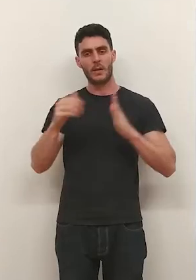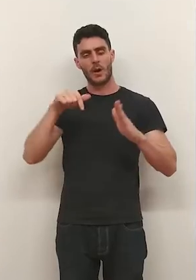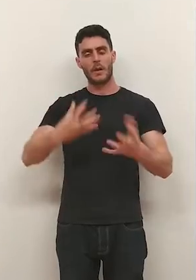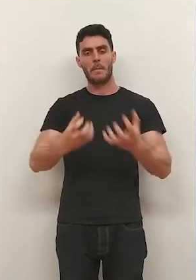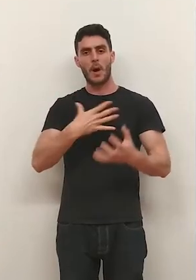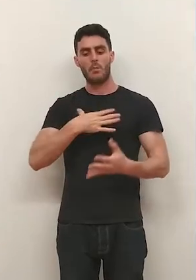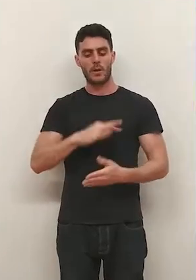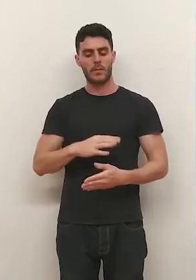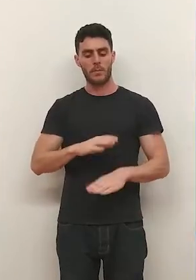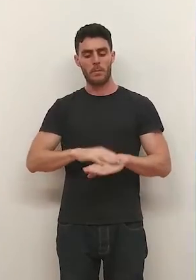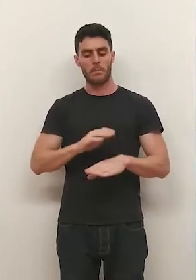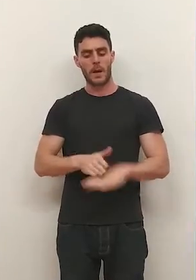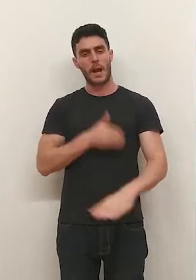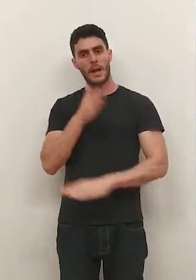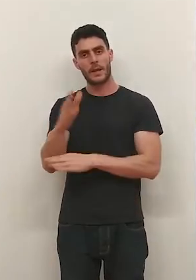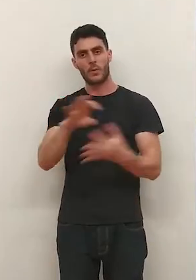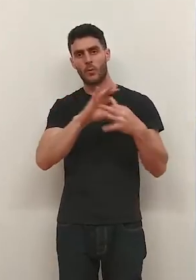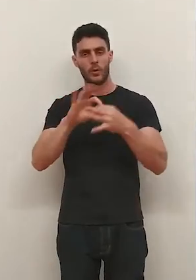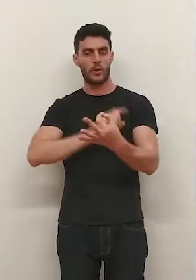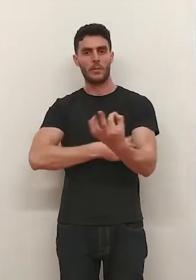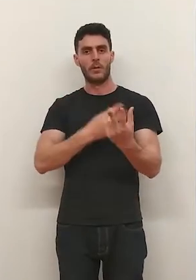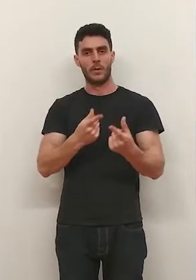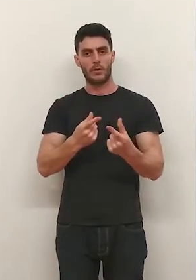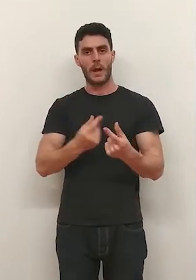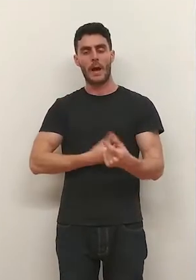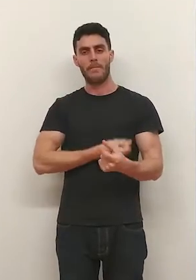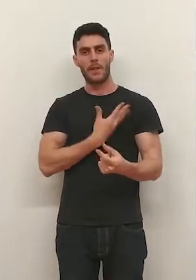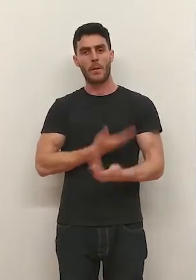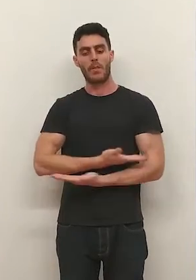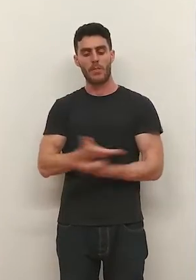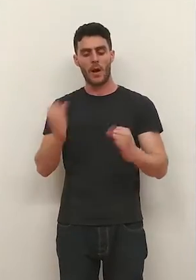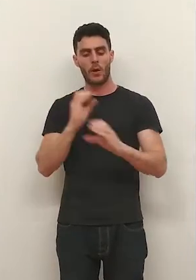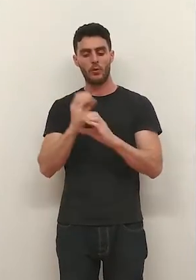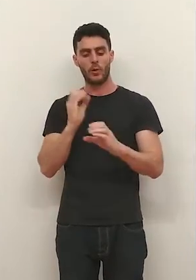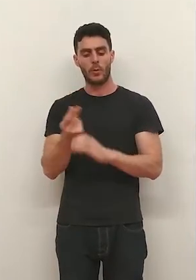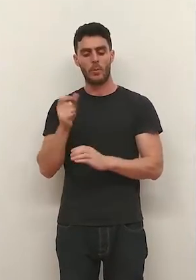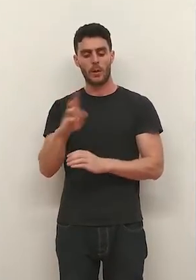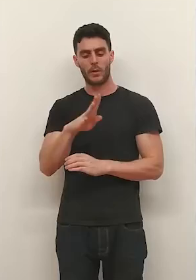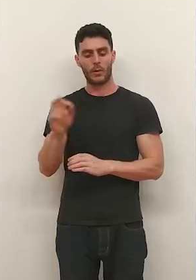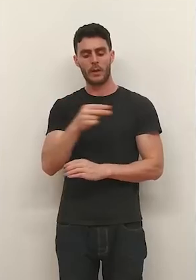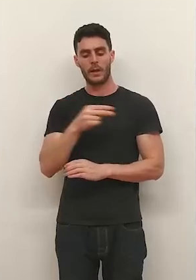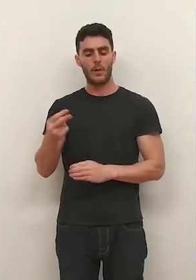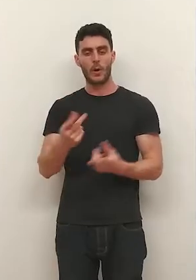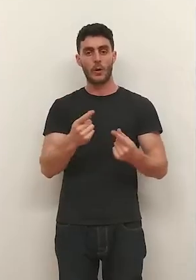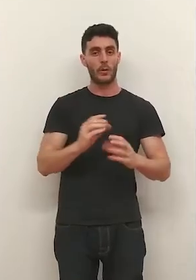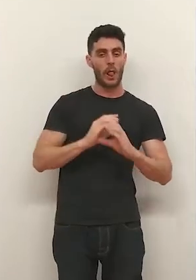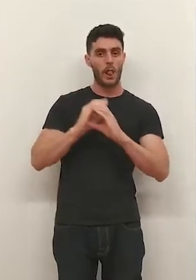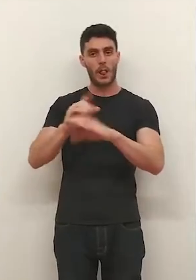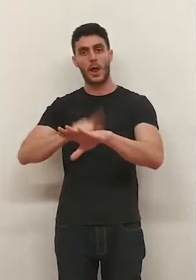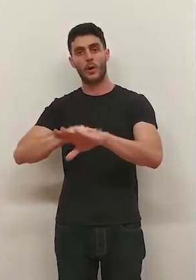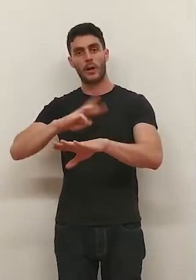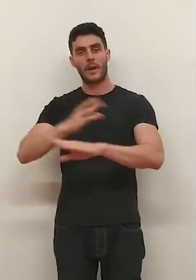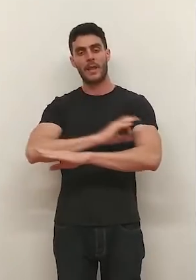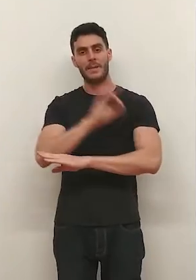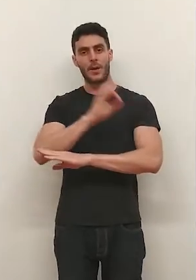temporada. Para llegar hasta allí, la Unión Deportiva Logroñés ha puesto a disposición de sus aficionados un autobús a un precio de 40 € que saldrá de Logroño a las